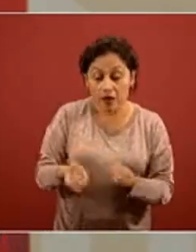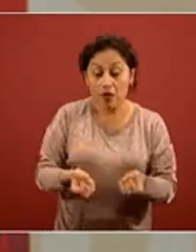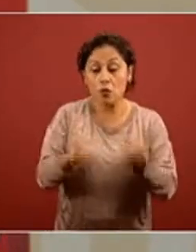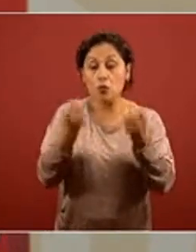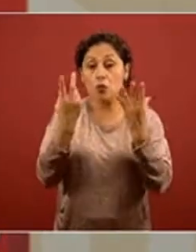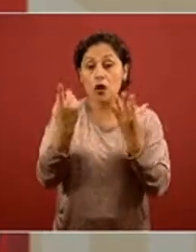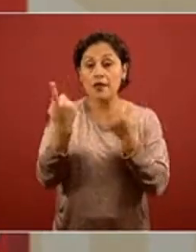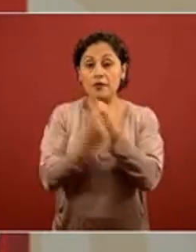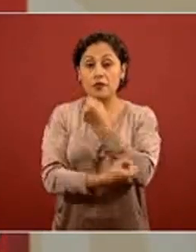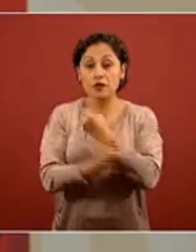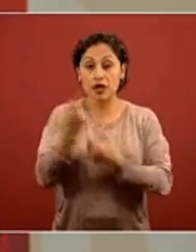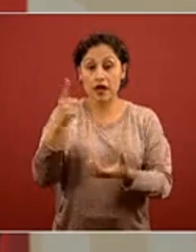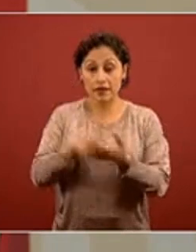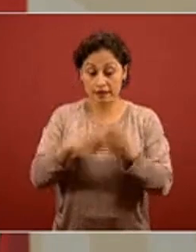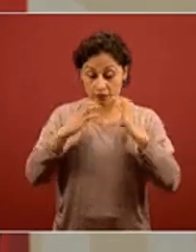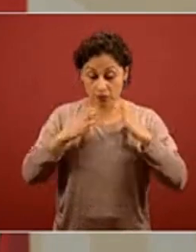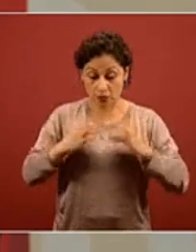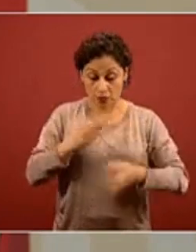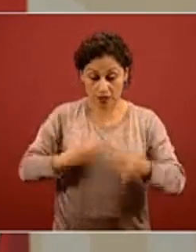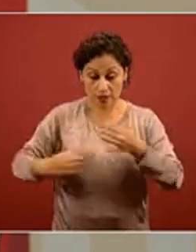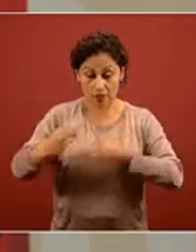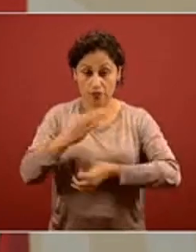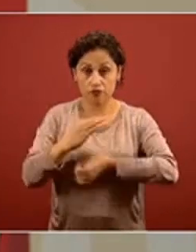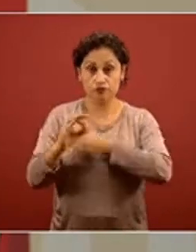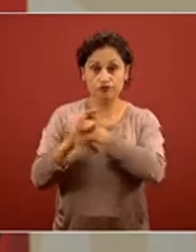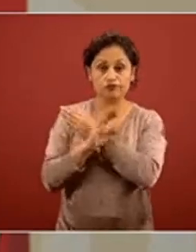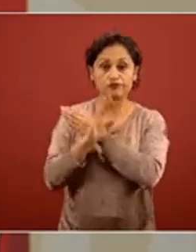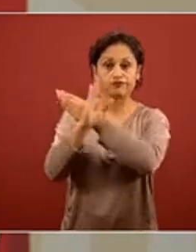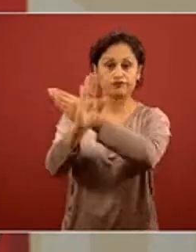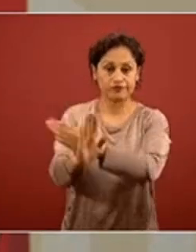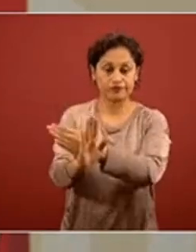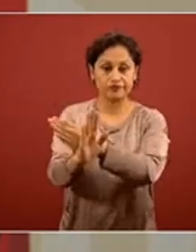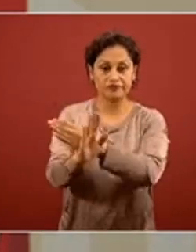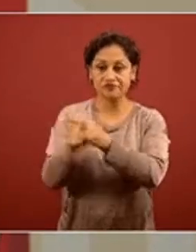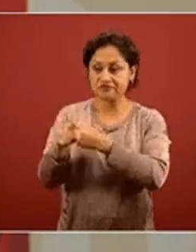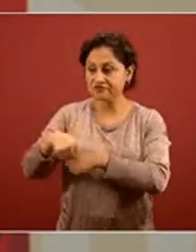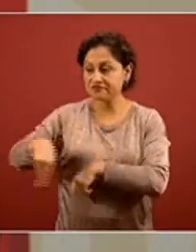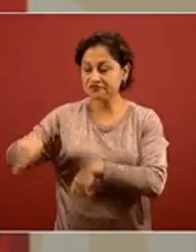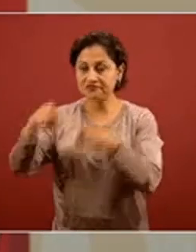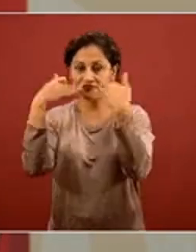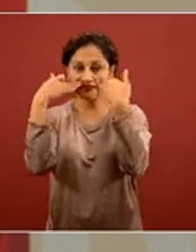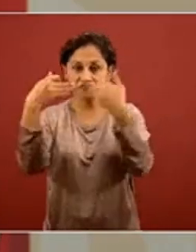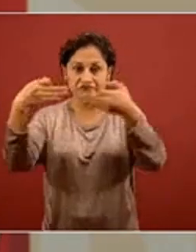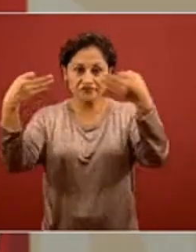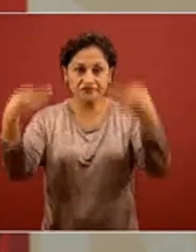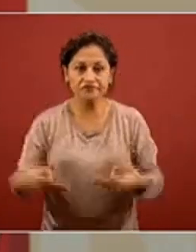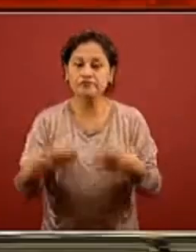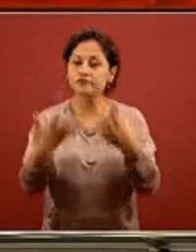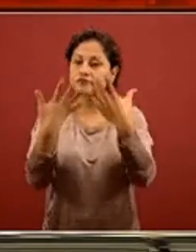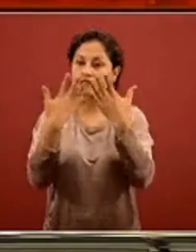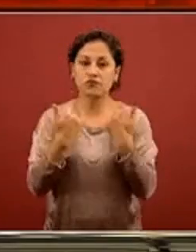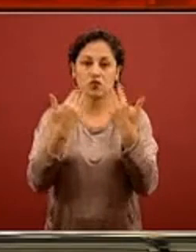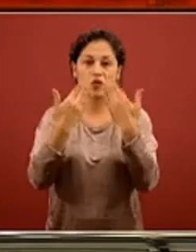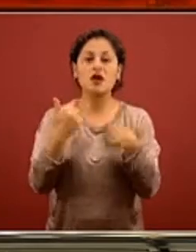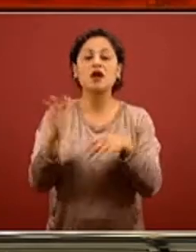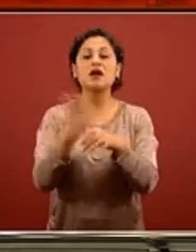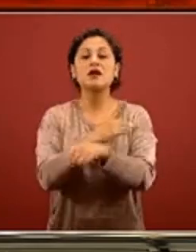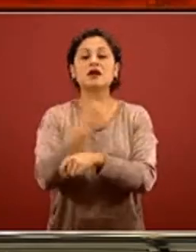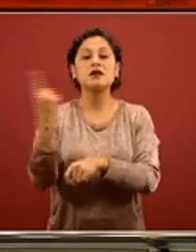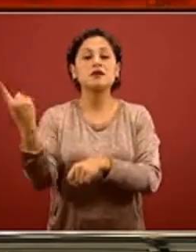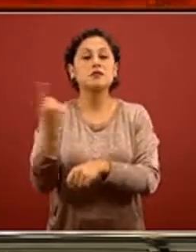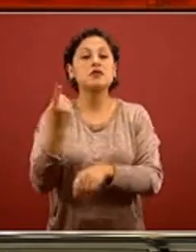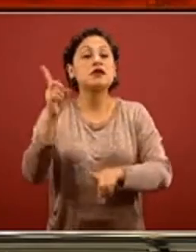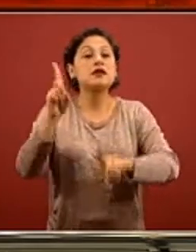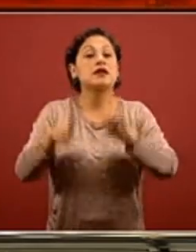una validez técnica, ninguna de ellas, porque la evidencia científica necesaria sobre a qué concentraciones